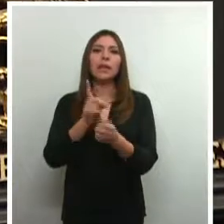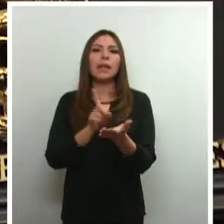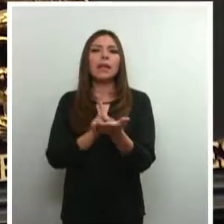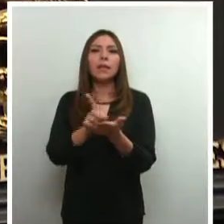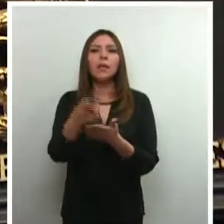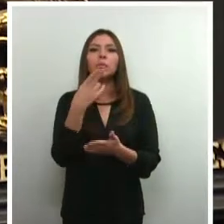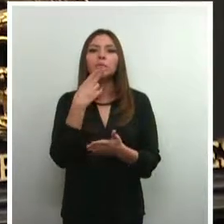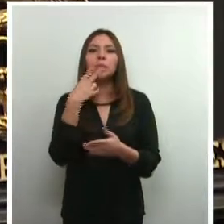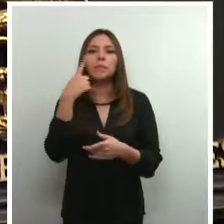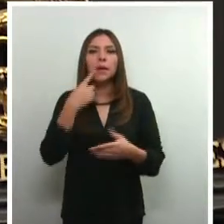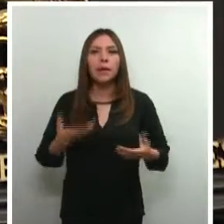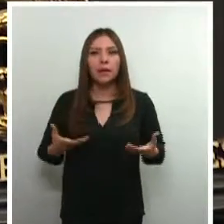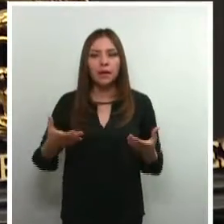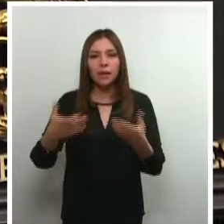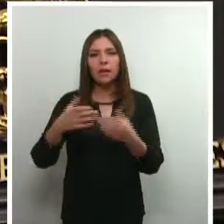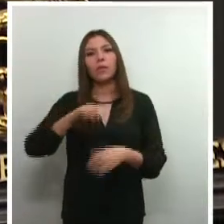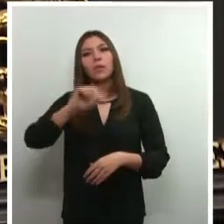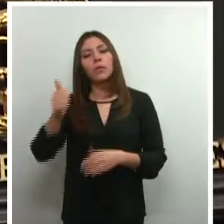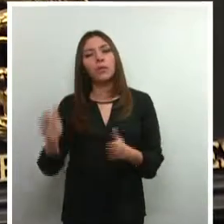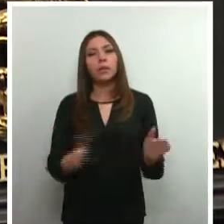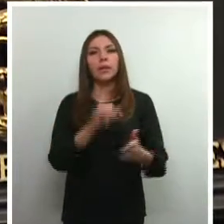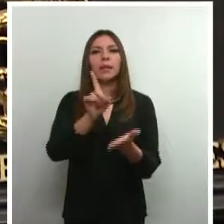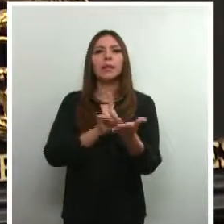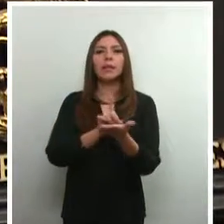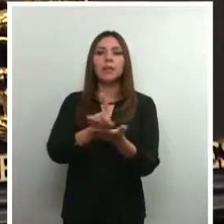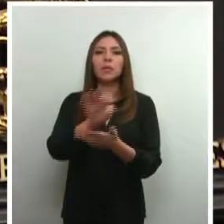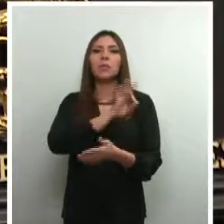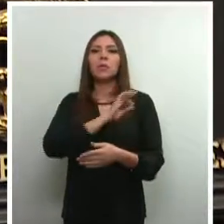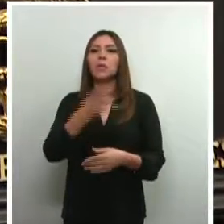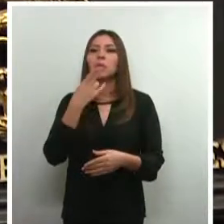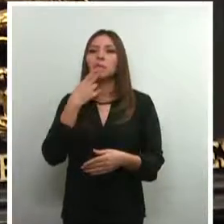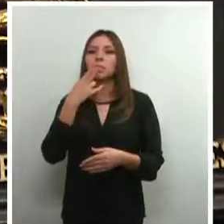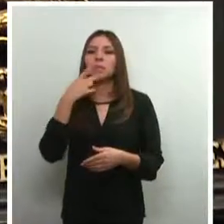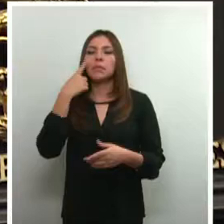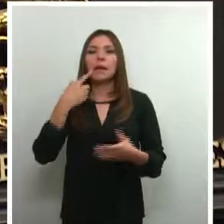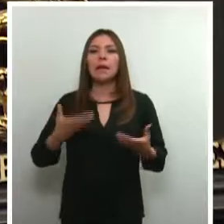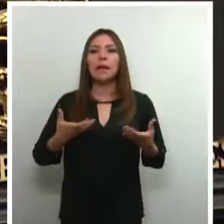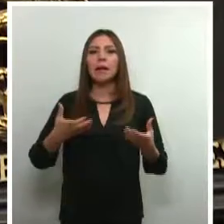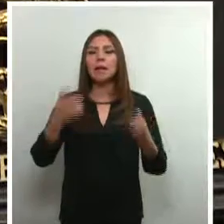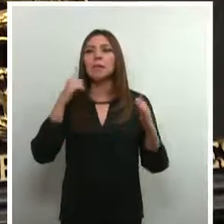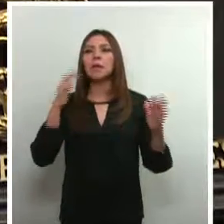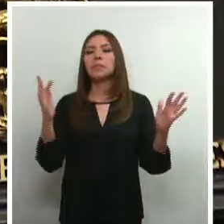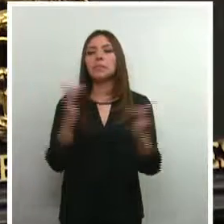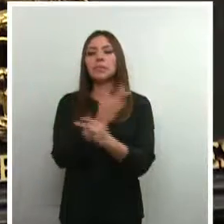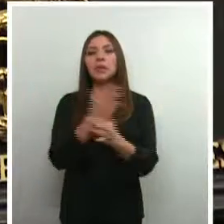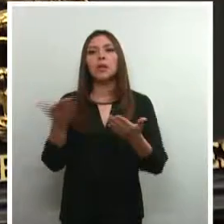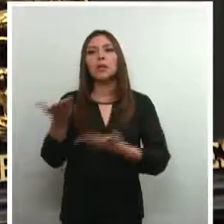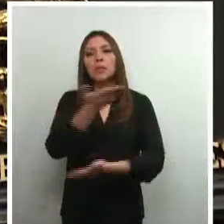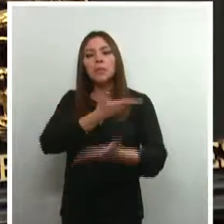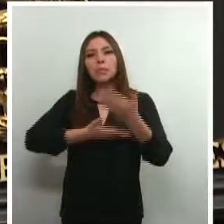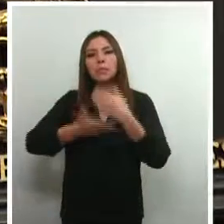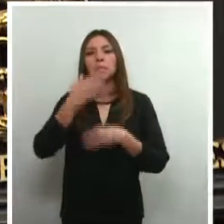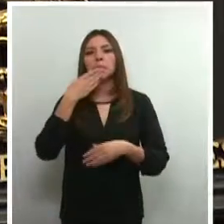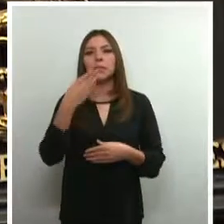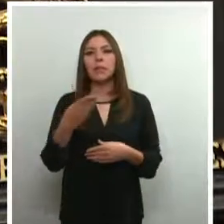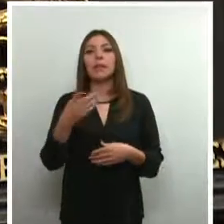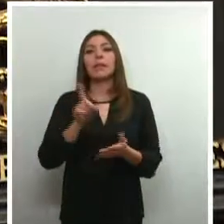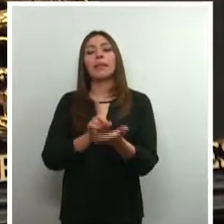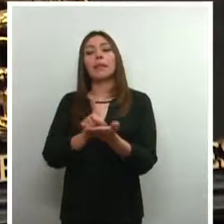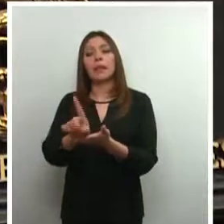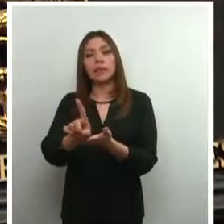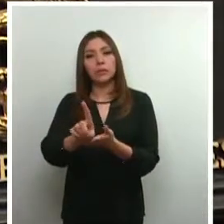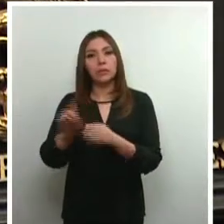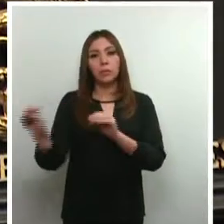pública, el derecho a disfrutar de los espacios públicos para la convivencia pacífica, el derecho a la movilidad,